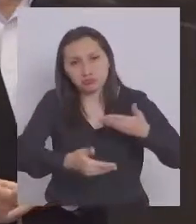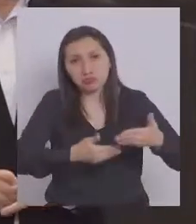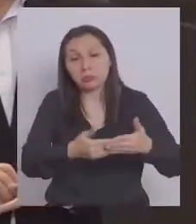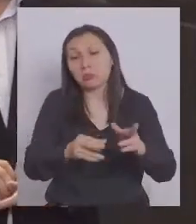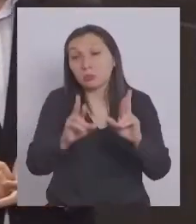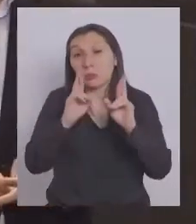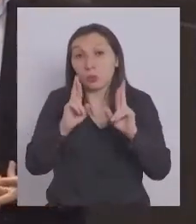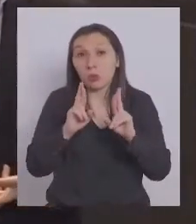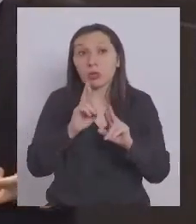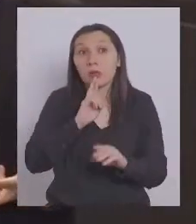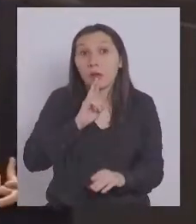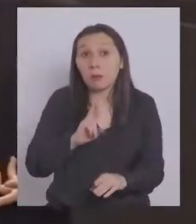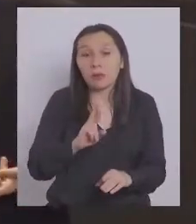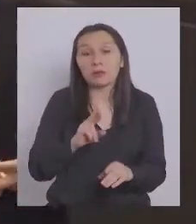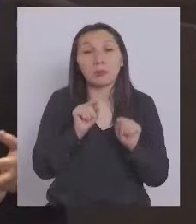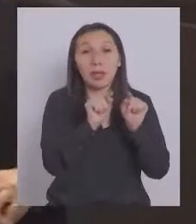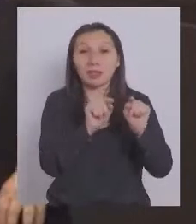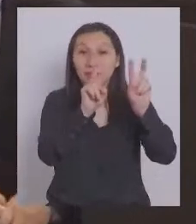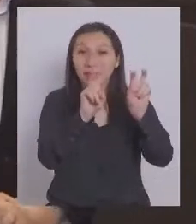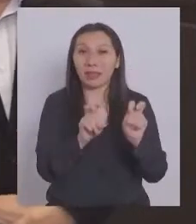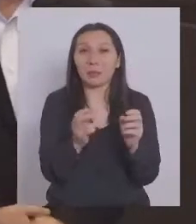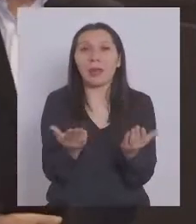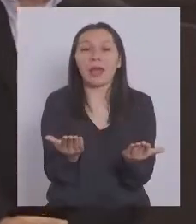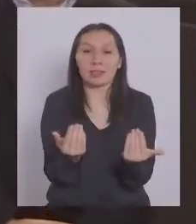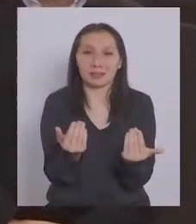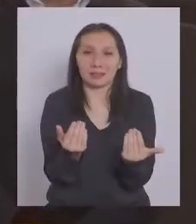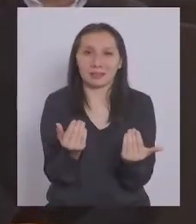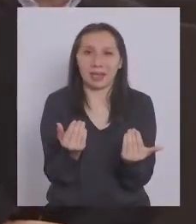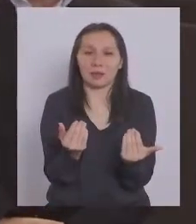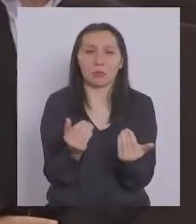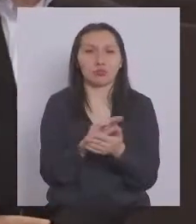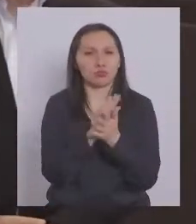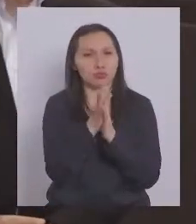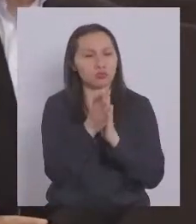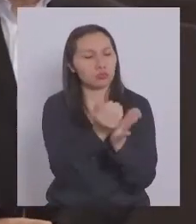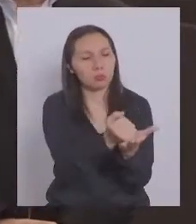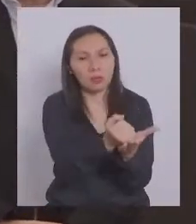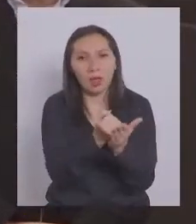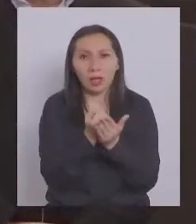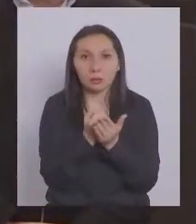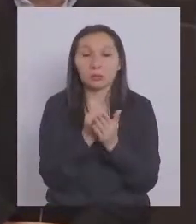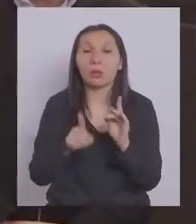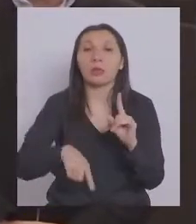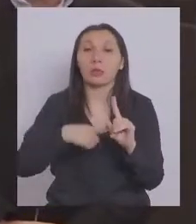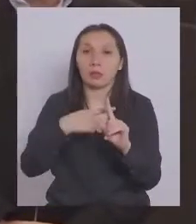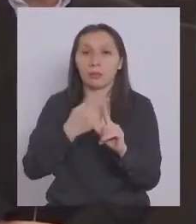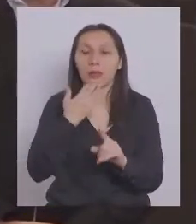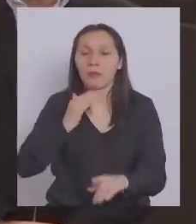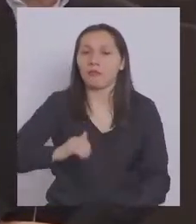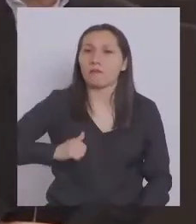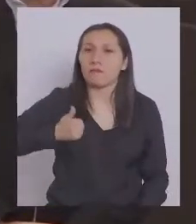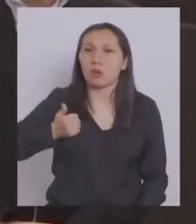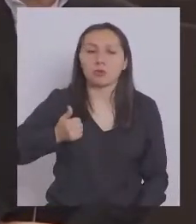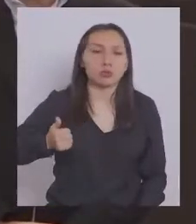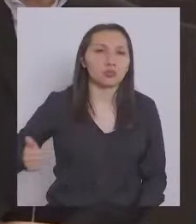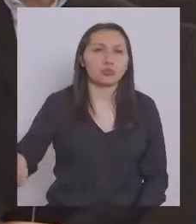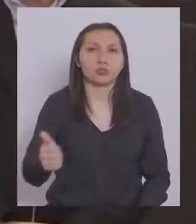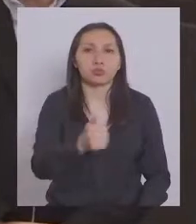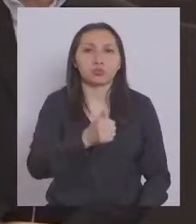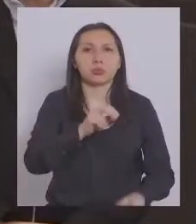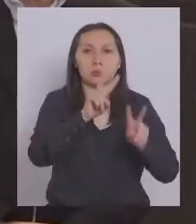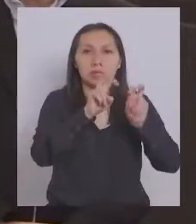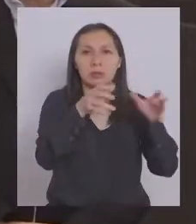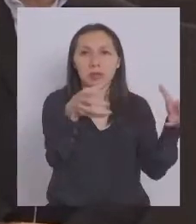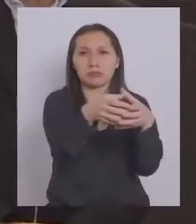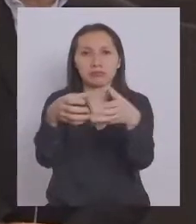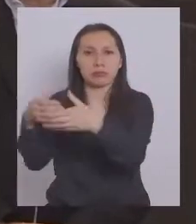espero que tengamos resultados, pero para eso necesitamos toda la colaboración, pero además también la voluntad de todos los sectores